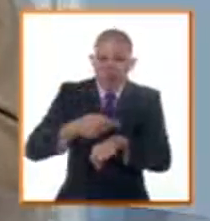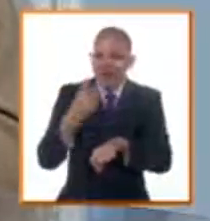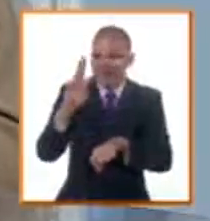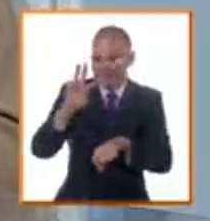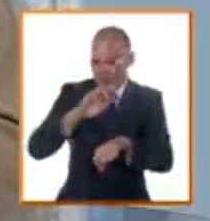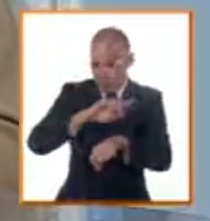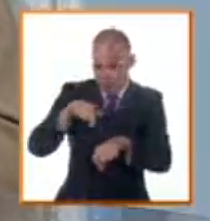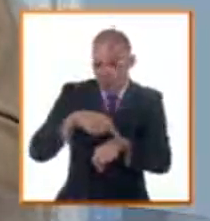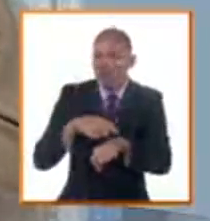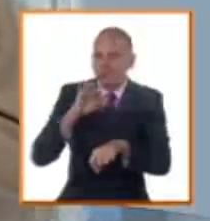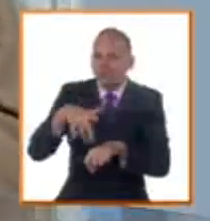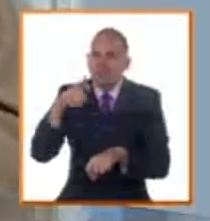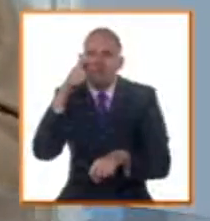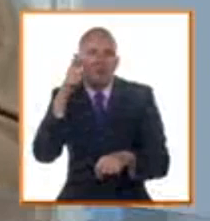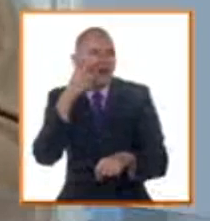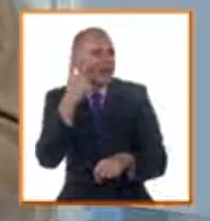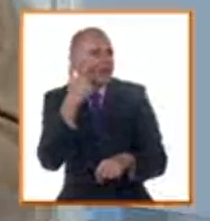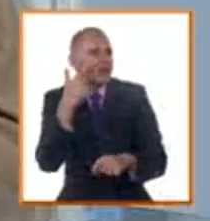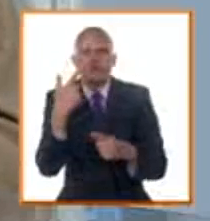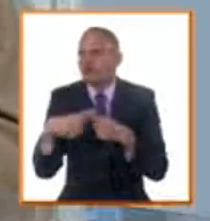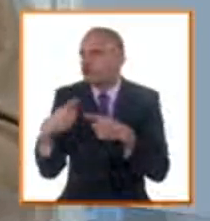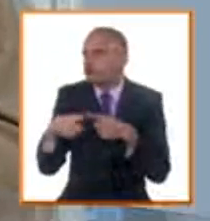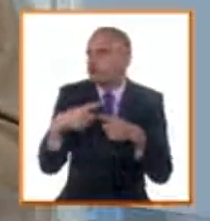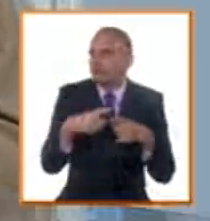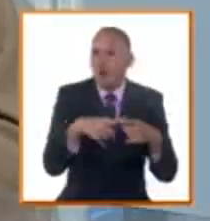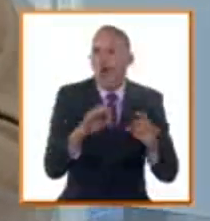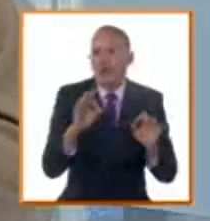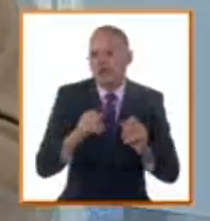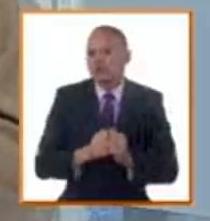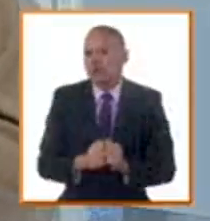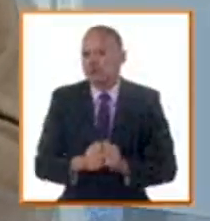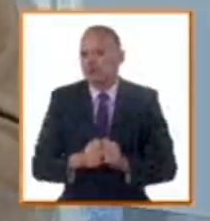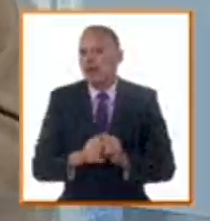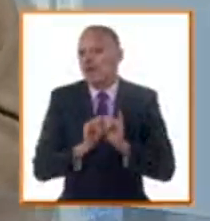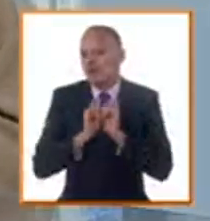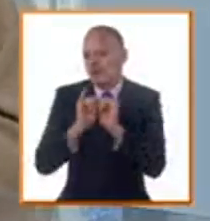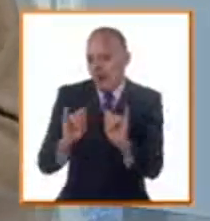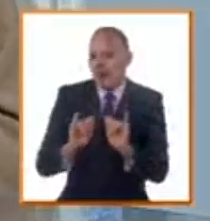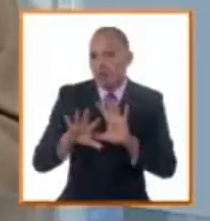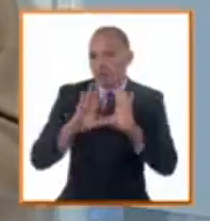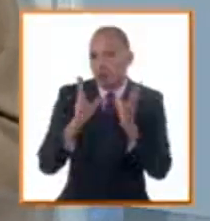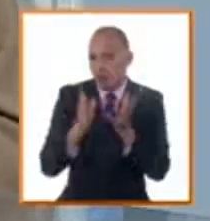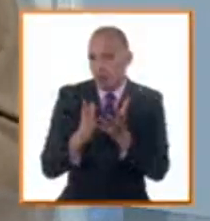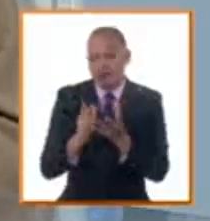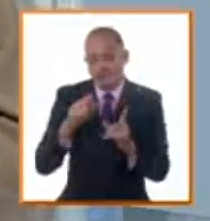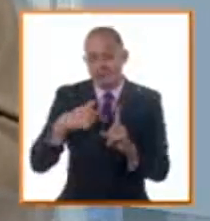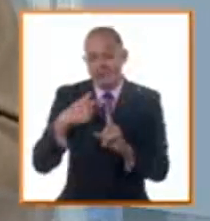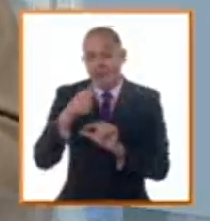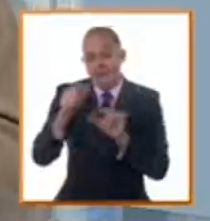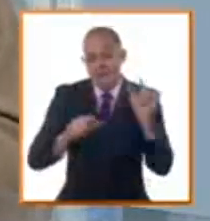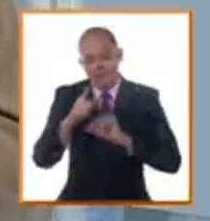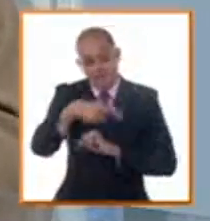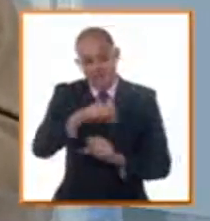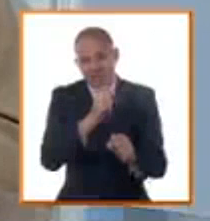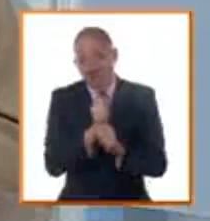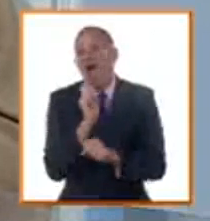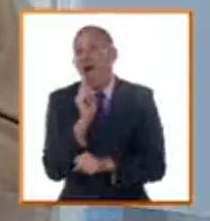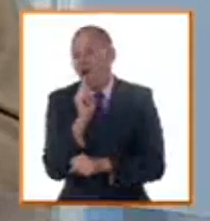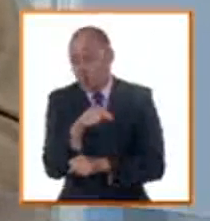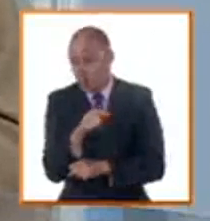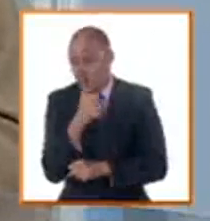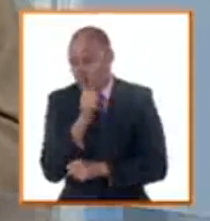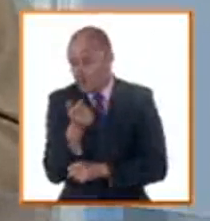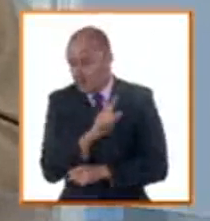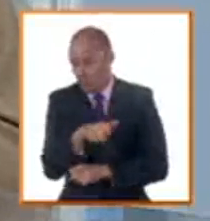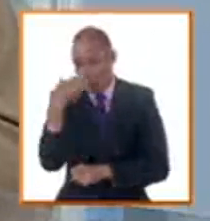ser régimen horario. Y es importante destacar el trabajo de nuestros observadores meteorológicos que bajo condiciones extremas mantienen